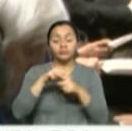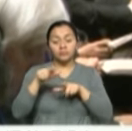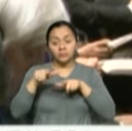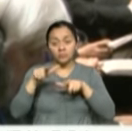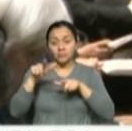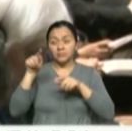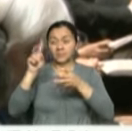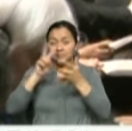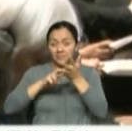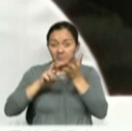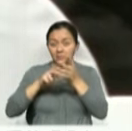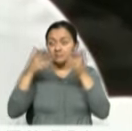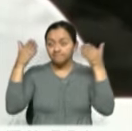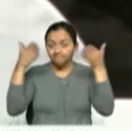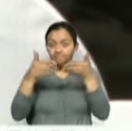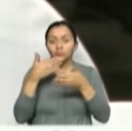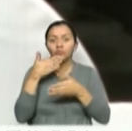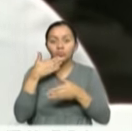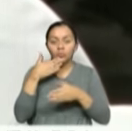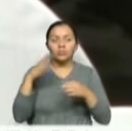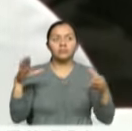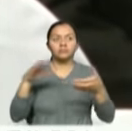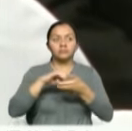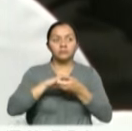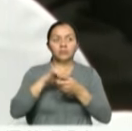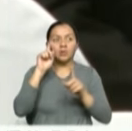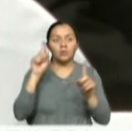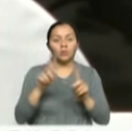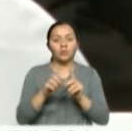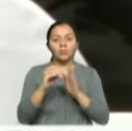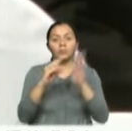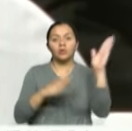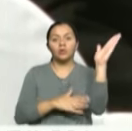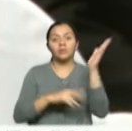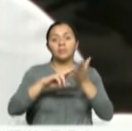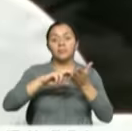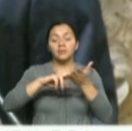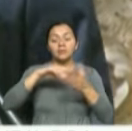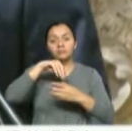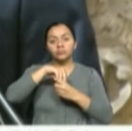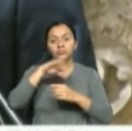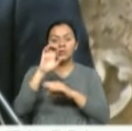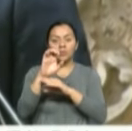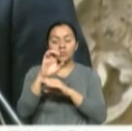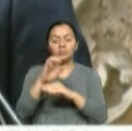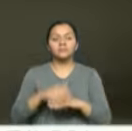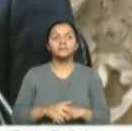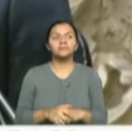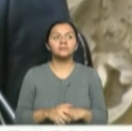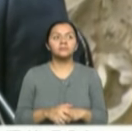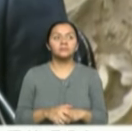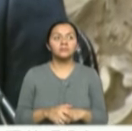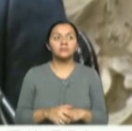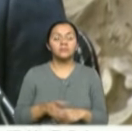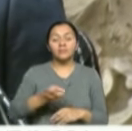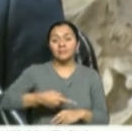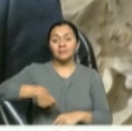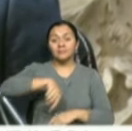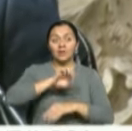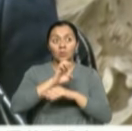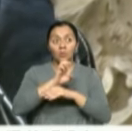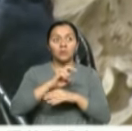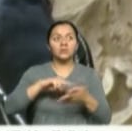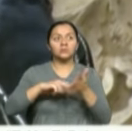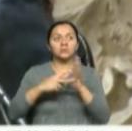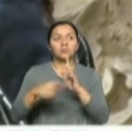el fin de sumar inversionistas para la consolidación de los proyectos mineros en territorio nacional. De cómo el Ecuador como país